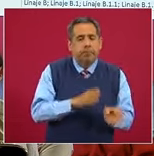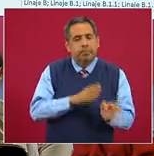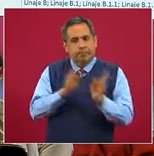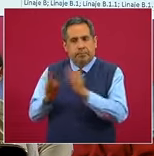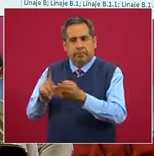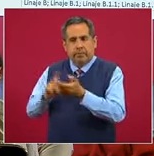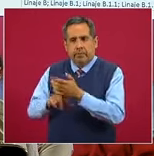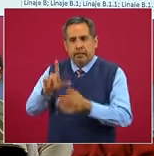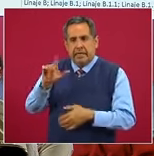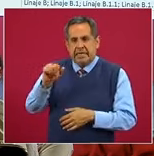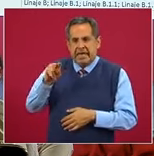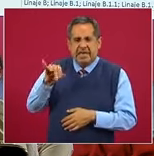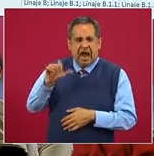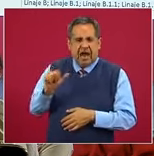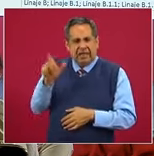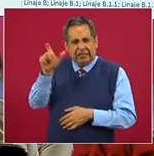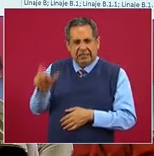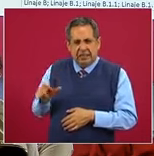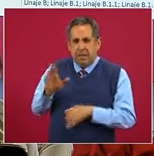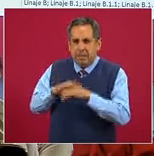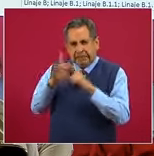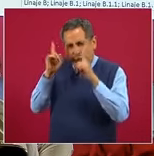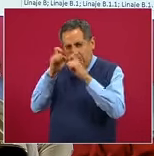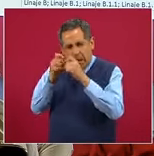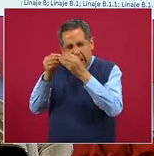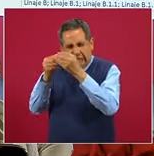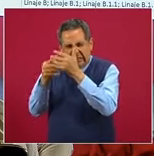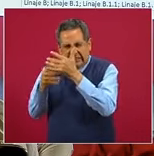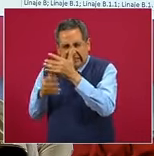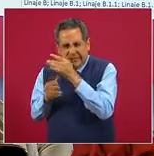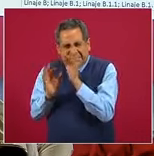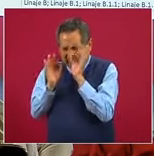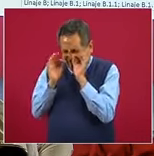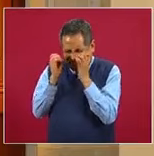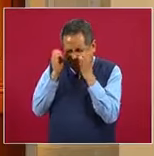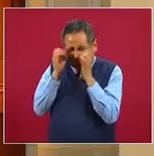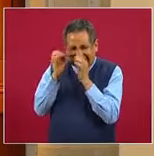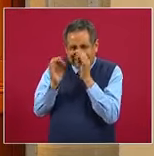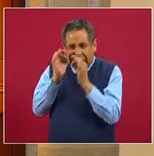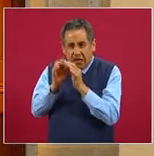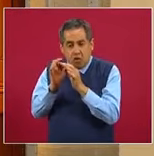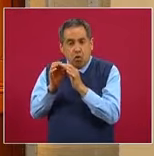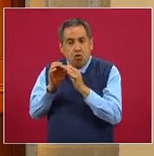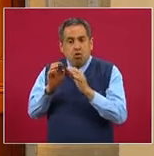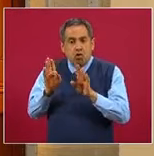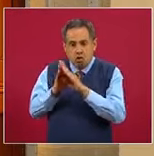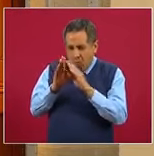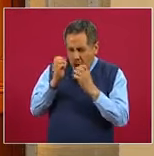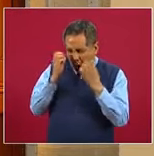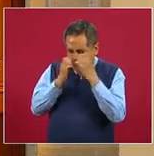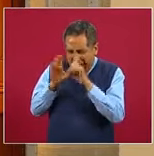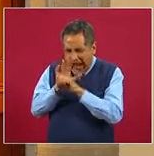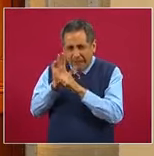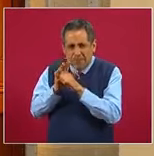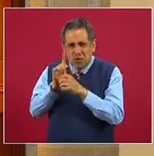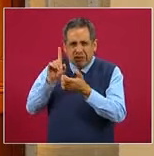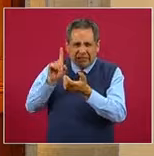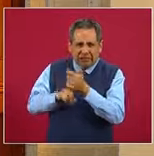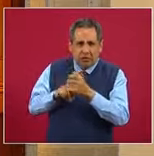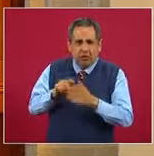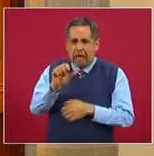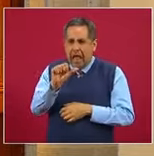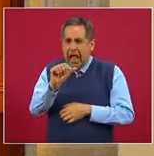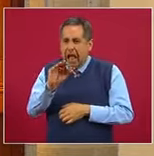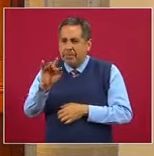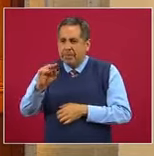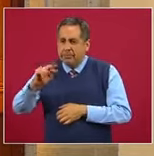nomenclatura en linajes es un poco más compleja porque es un poco más fina. Intervienen muchos cambios nucleotídicos, muchos cambios de letras para poder